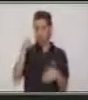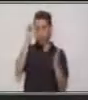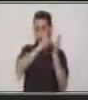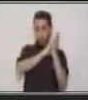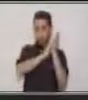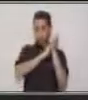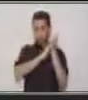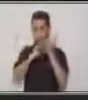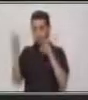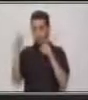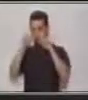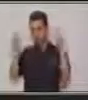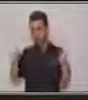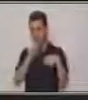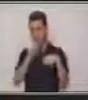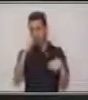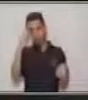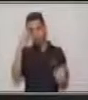podemos resolverlo.